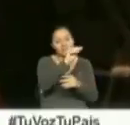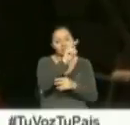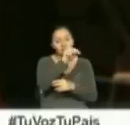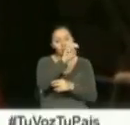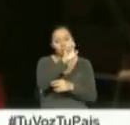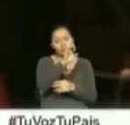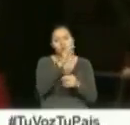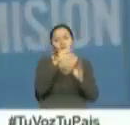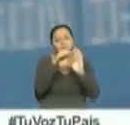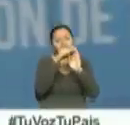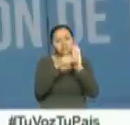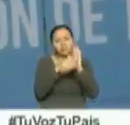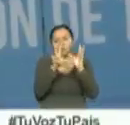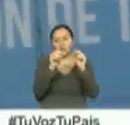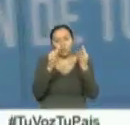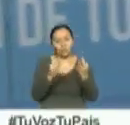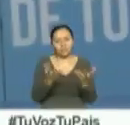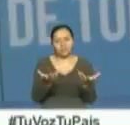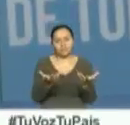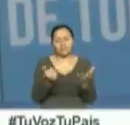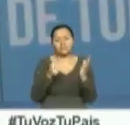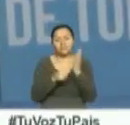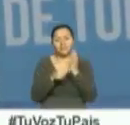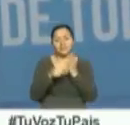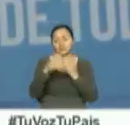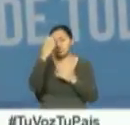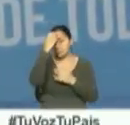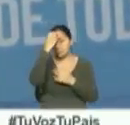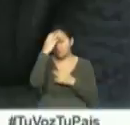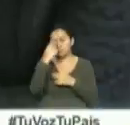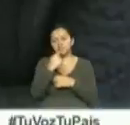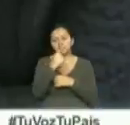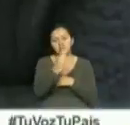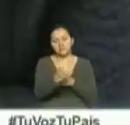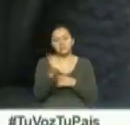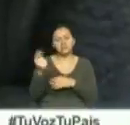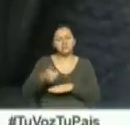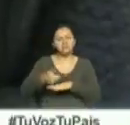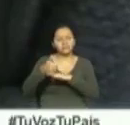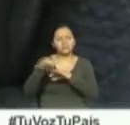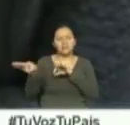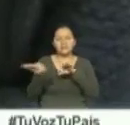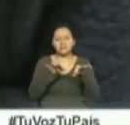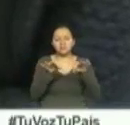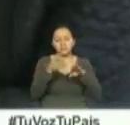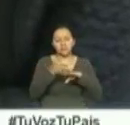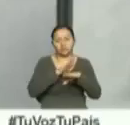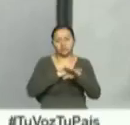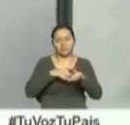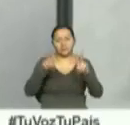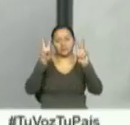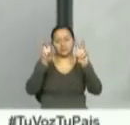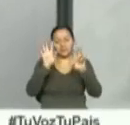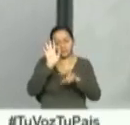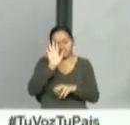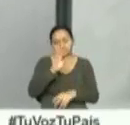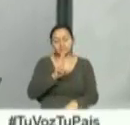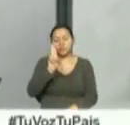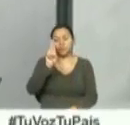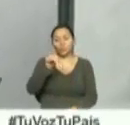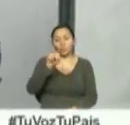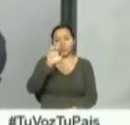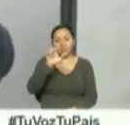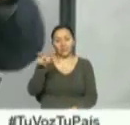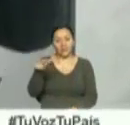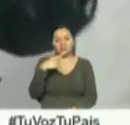de normativas. Augusto Espinosa, titular de la cartera de Educación, explicó sobre el tema. La UNE